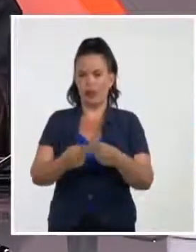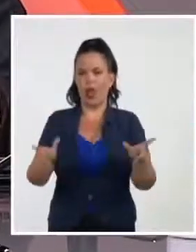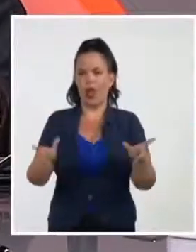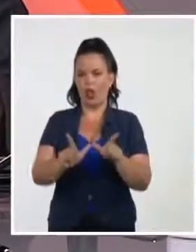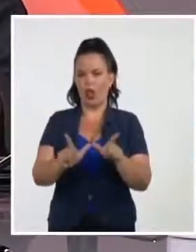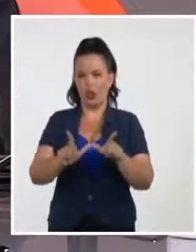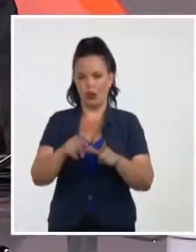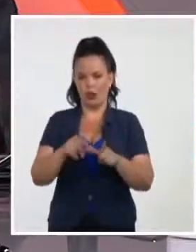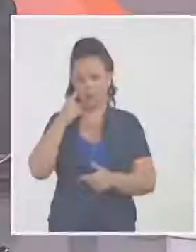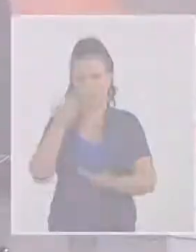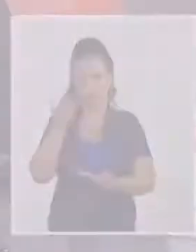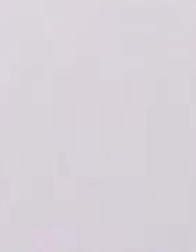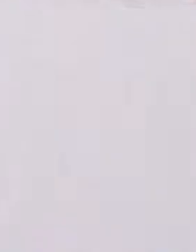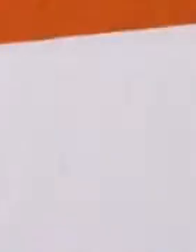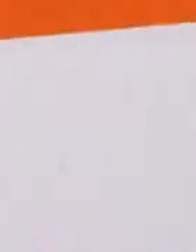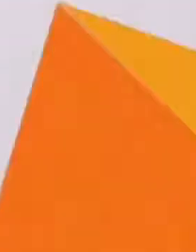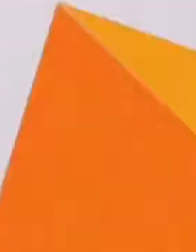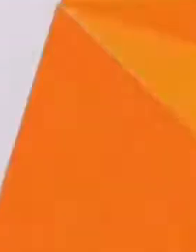Día.